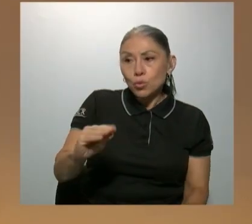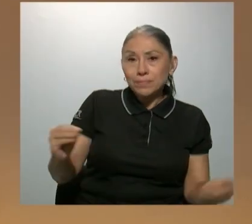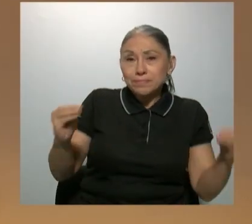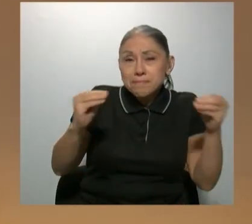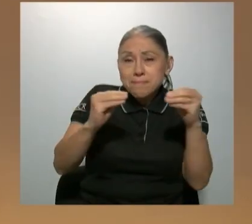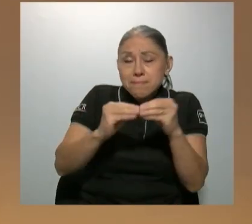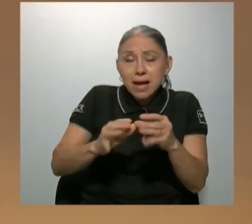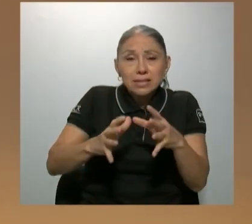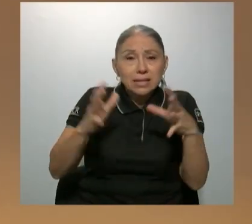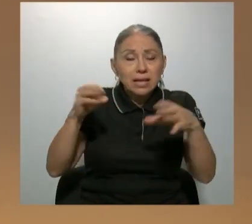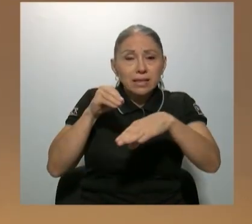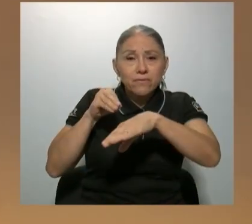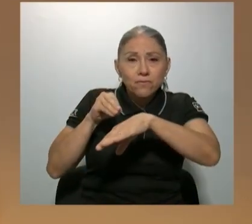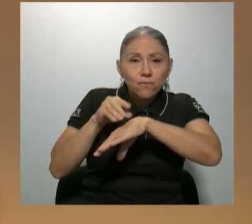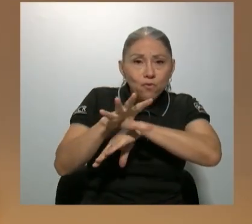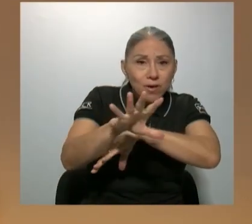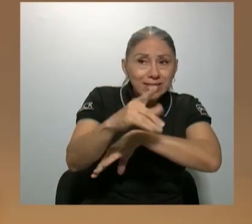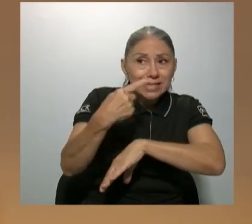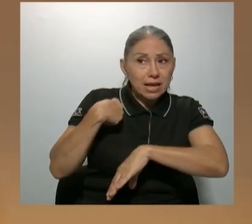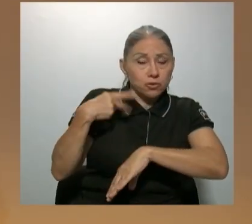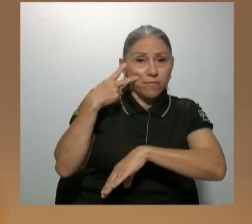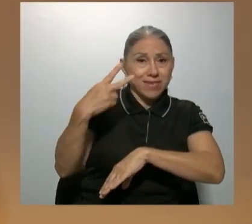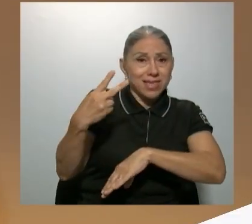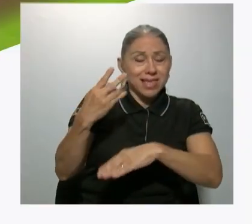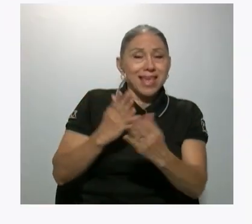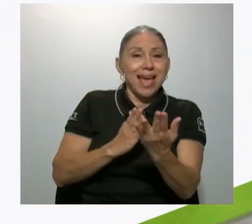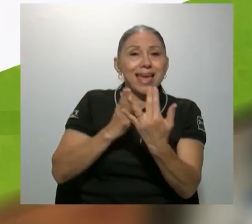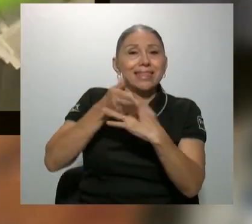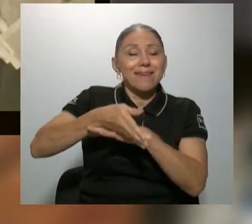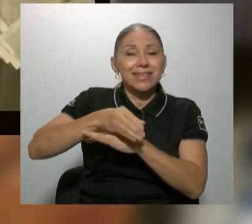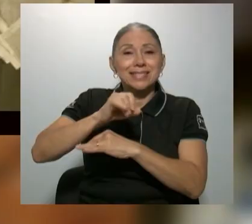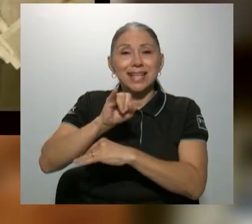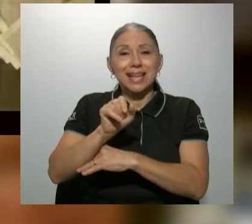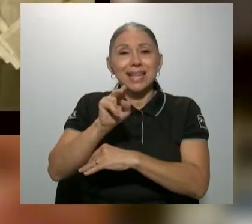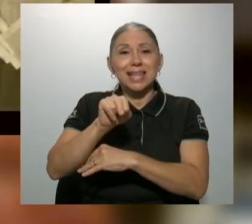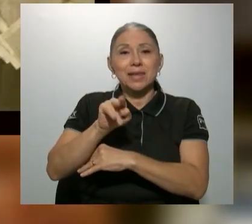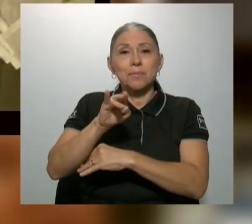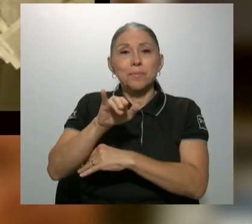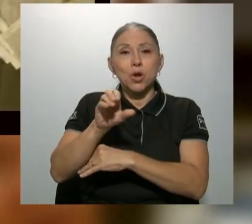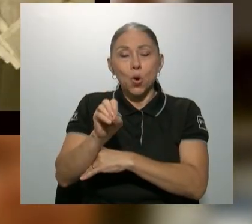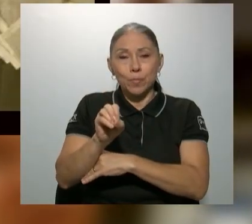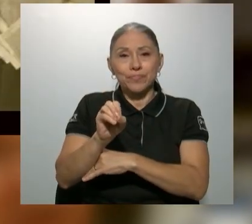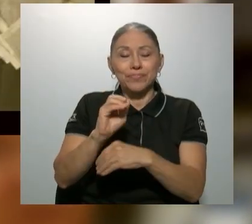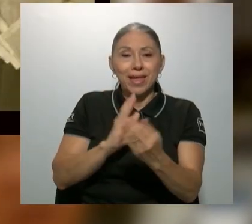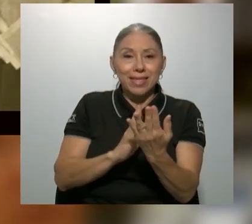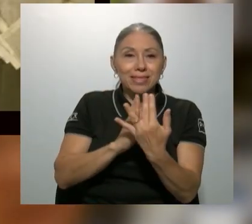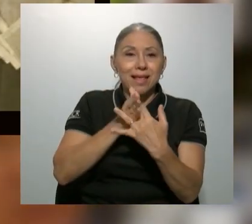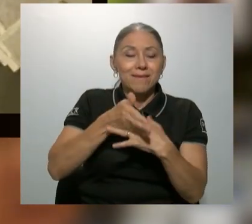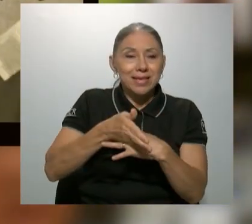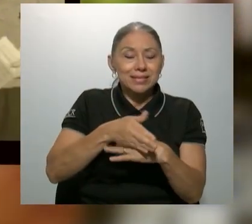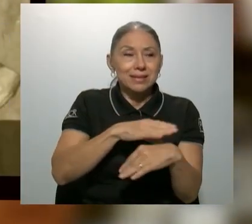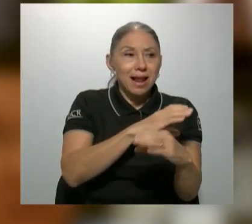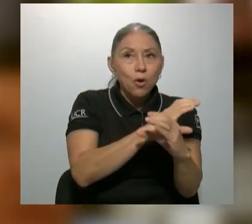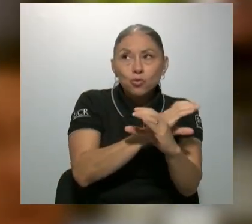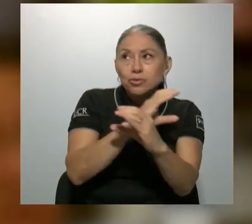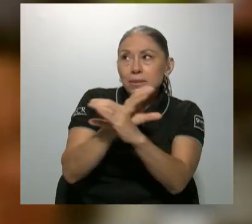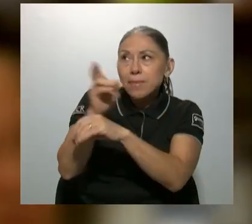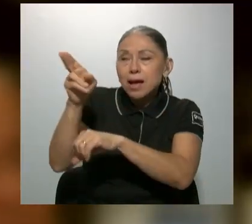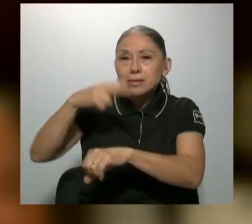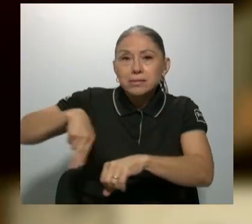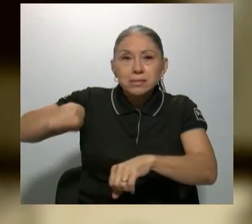influencia, hasta donde yo le vi, era a través del INVIO, a través de la conservación, a través de